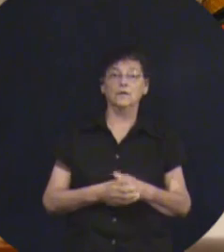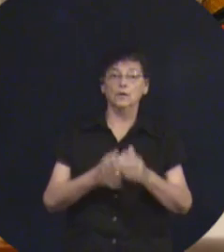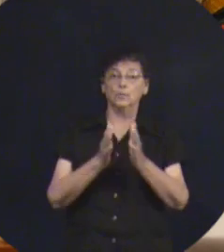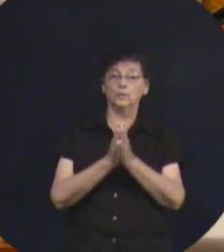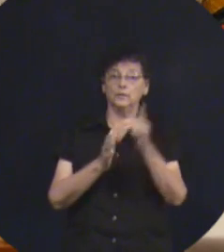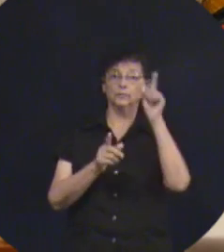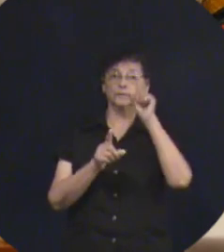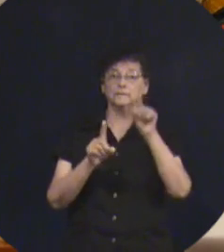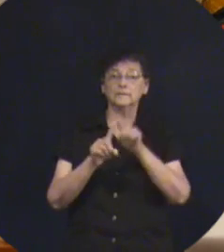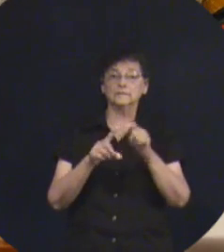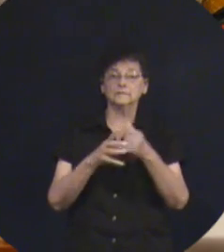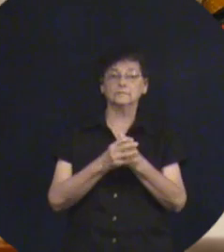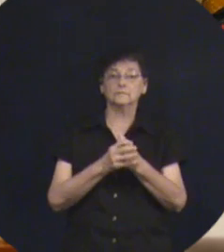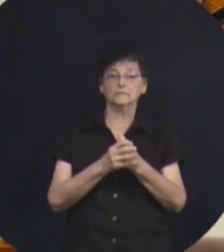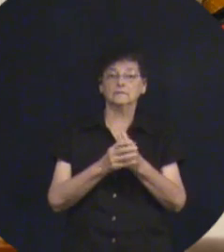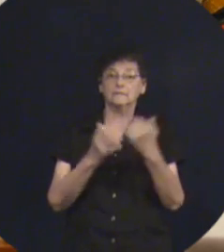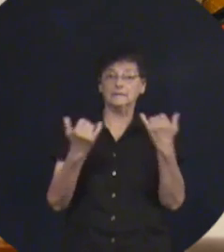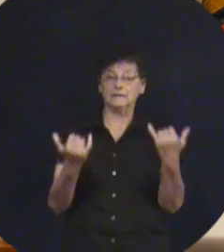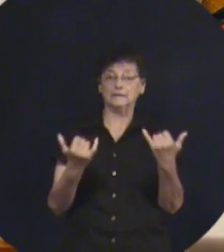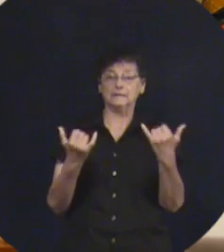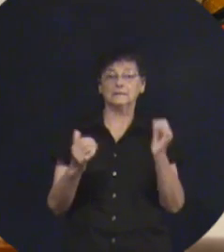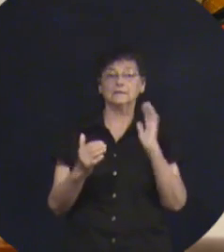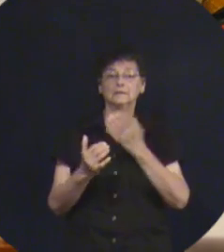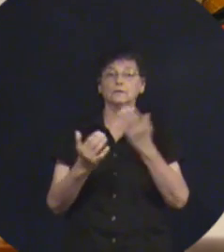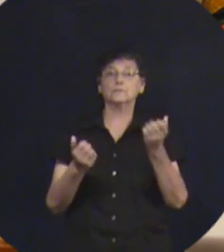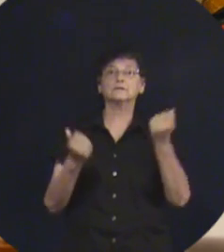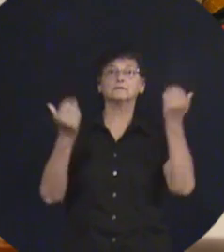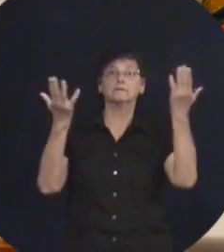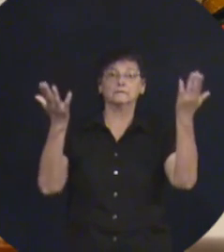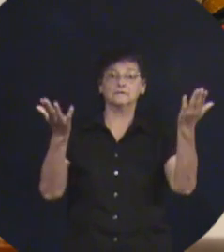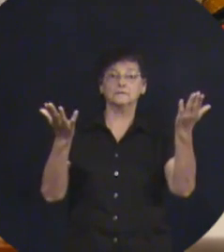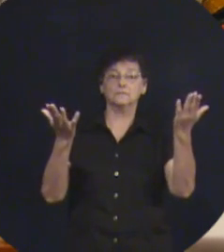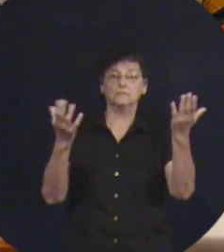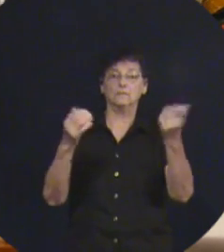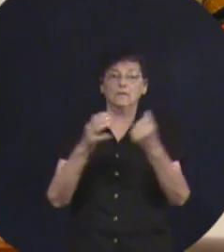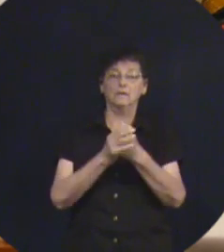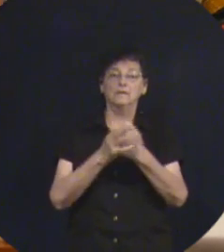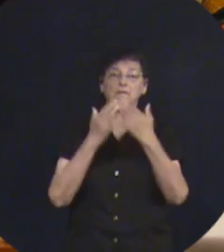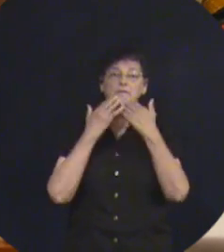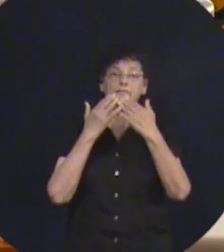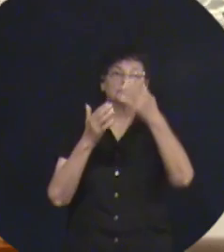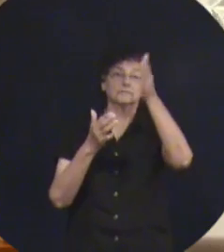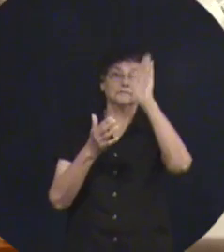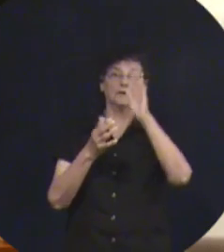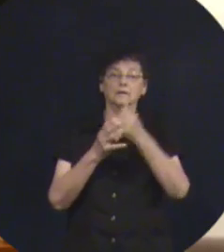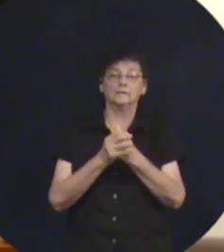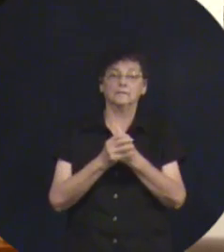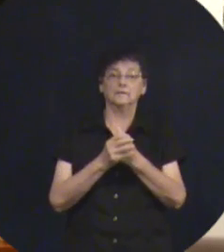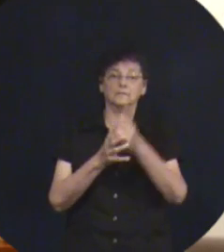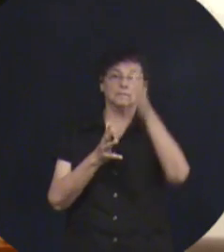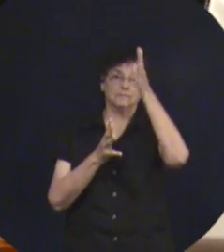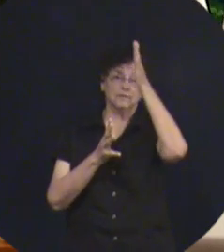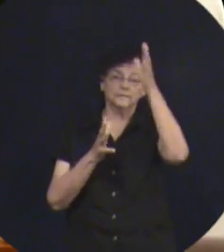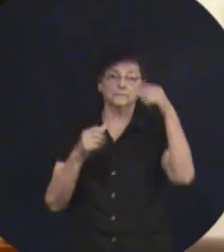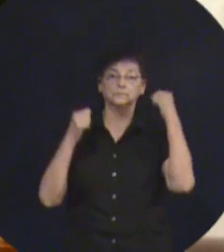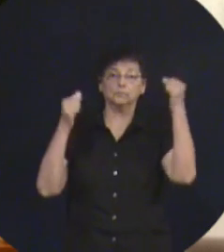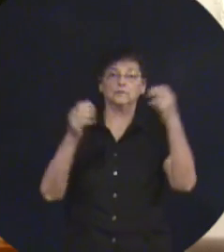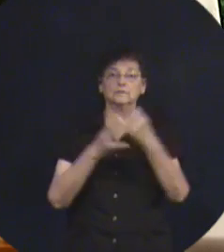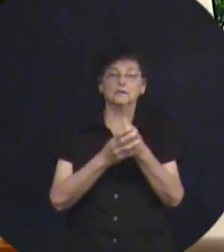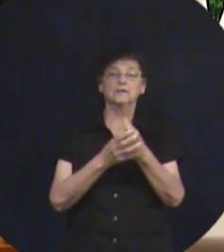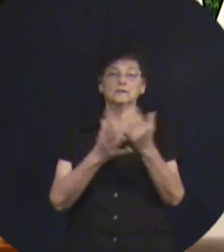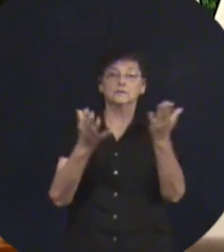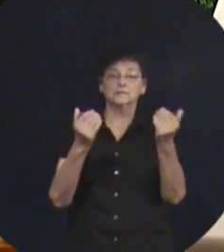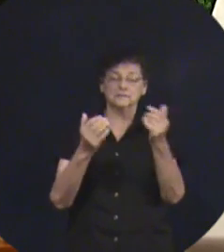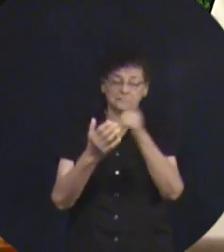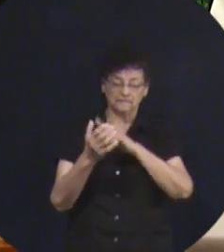Orad, hermanos y hermanas, para que este nuestro sacrificio sea agradable a Dios, Padre Todopoderoso.